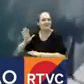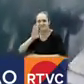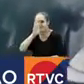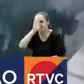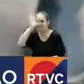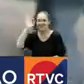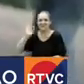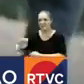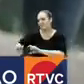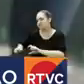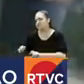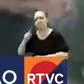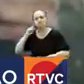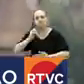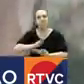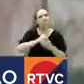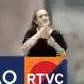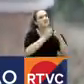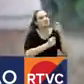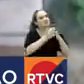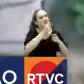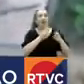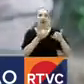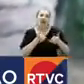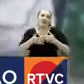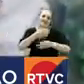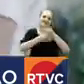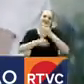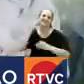los vemos recolectando café con su teléfono.